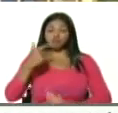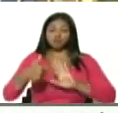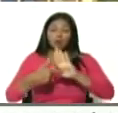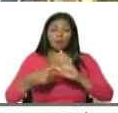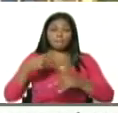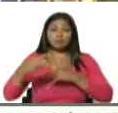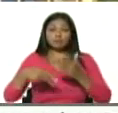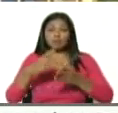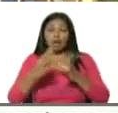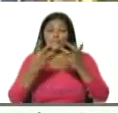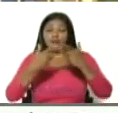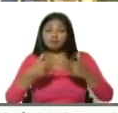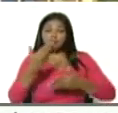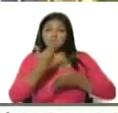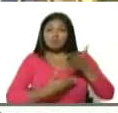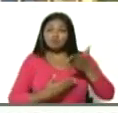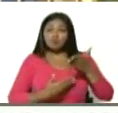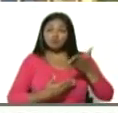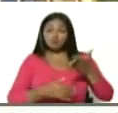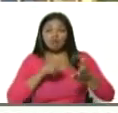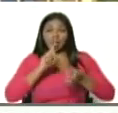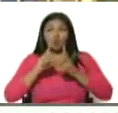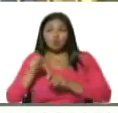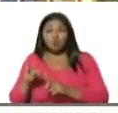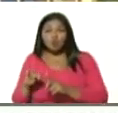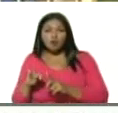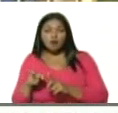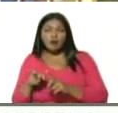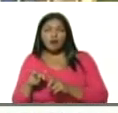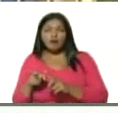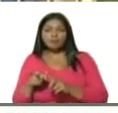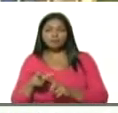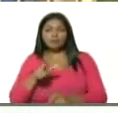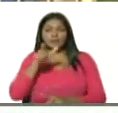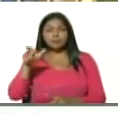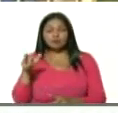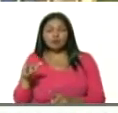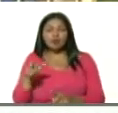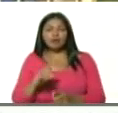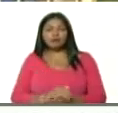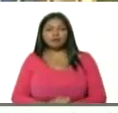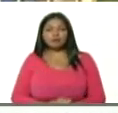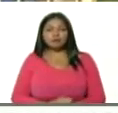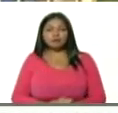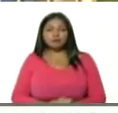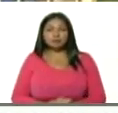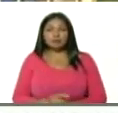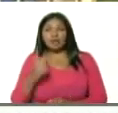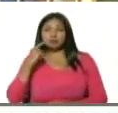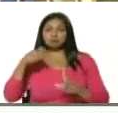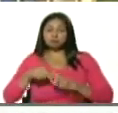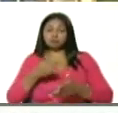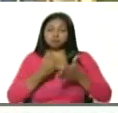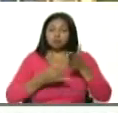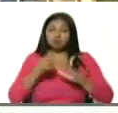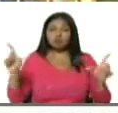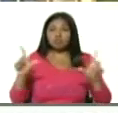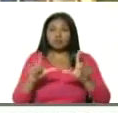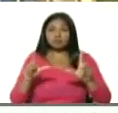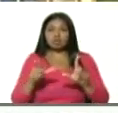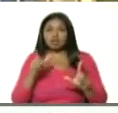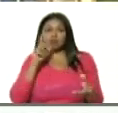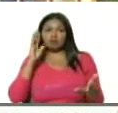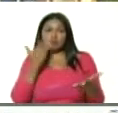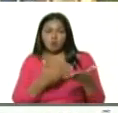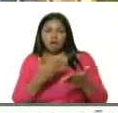procedimientos administrativos contra algunas de las teleoperadoras que se llevan a cabo en nuestro país y que han incumplido de